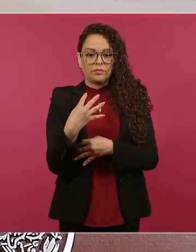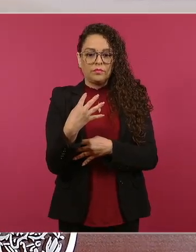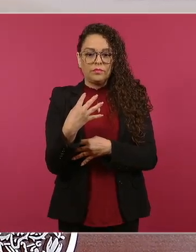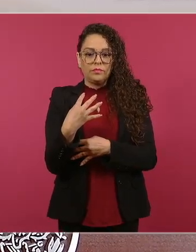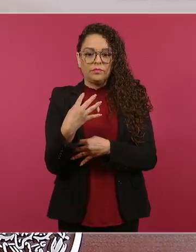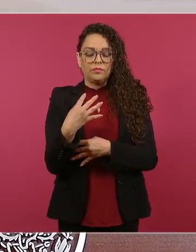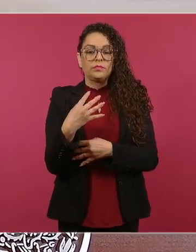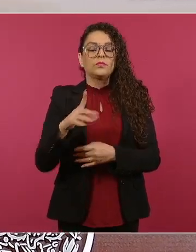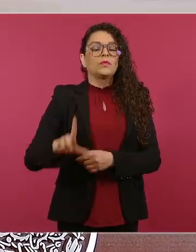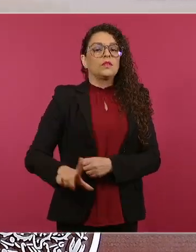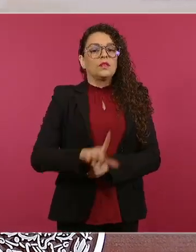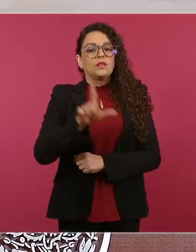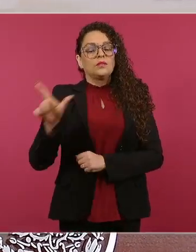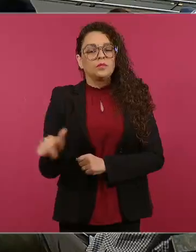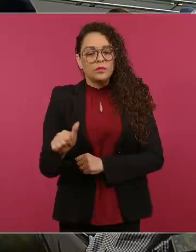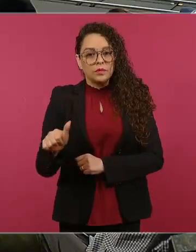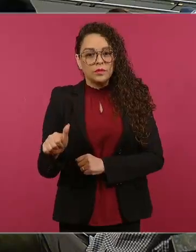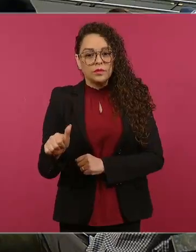1914. Luego,